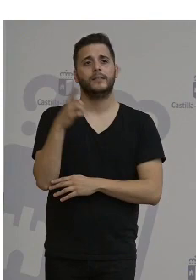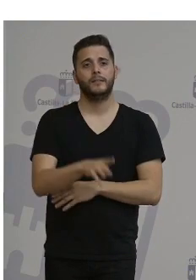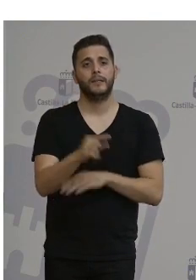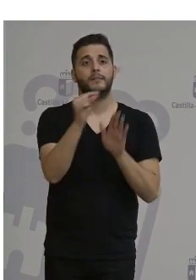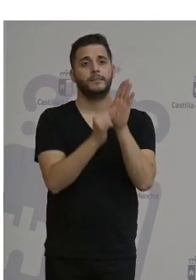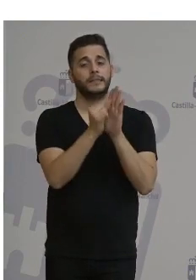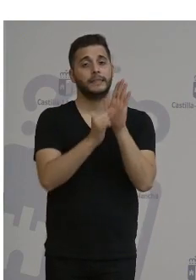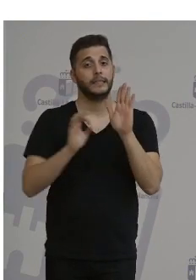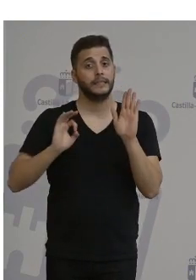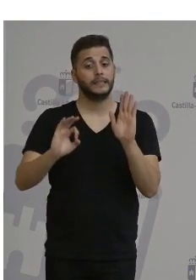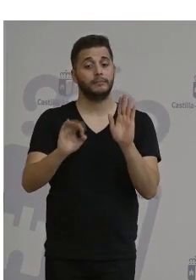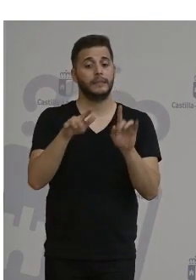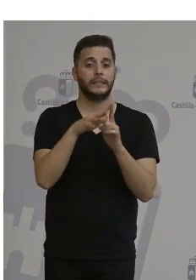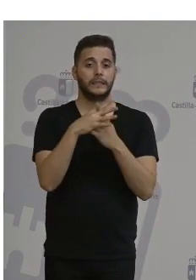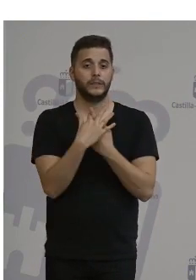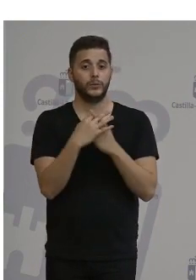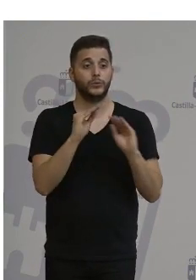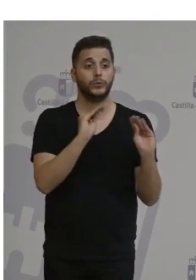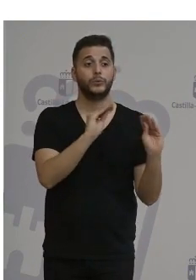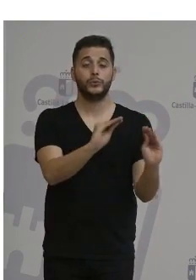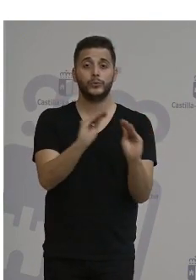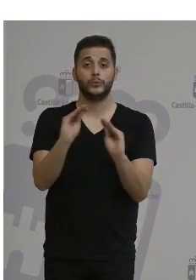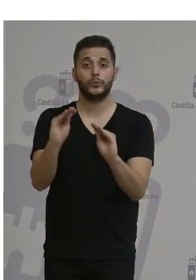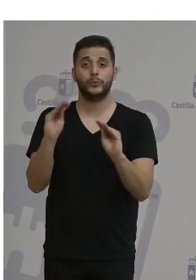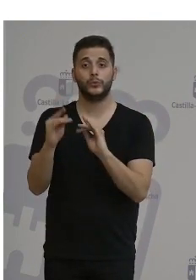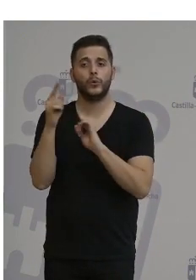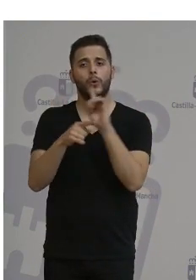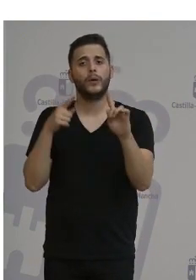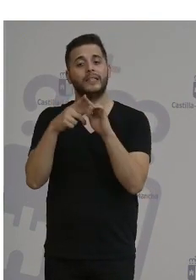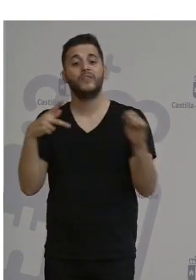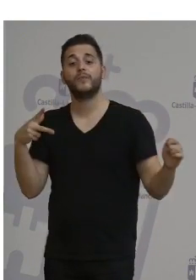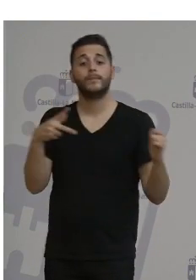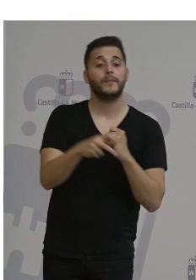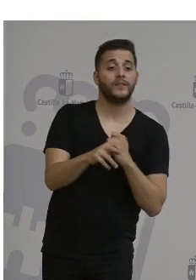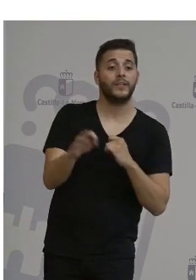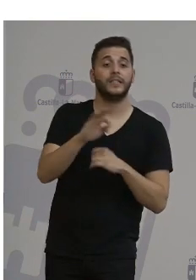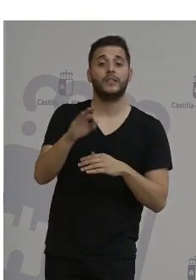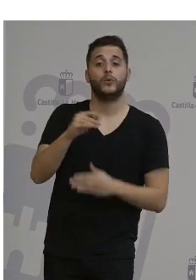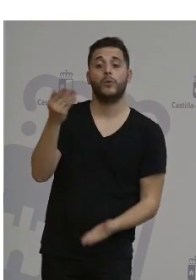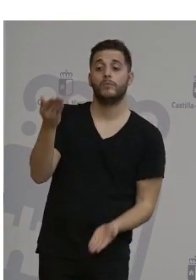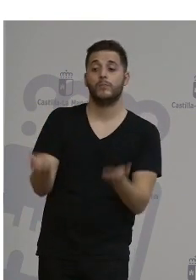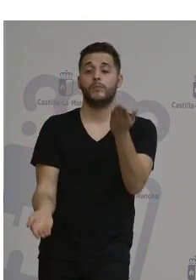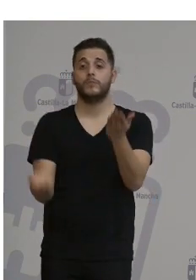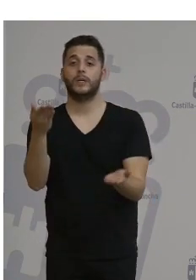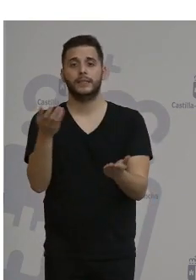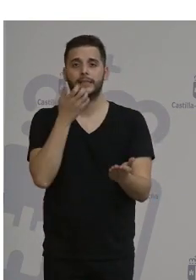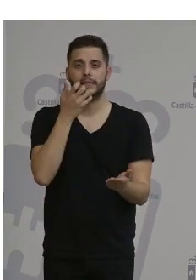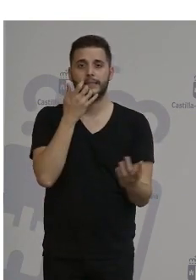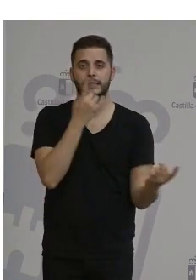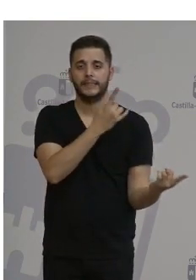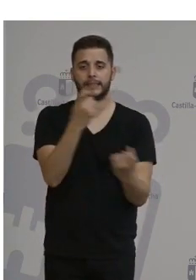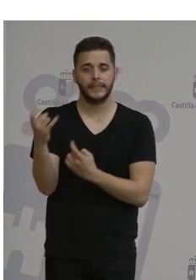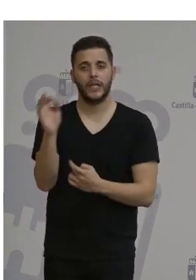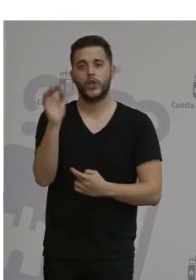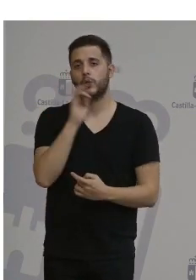específicas, en su caso, destinadas a prevenir o compensar las desventajas o especiales dificultades que puedan